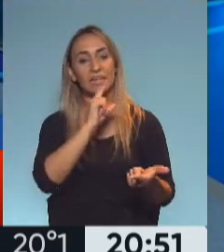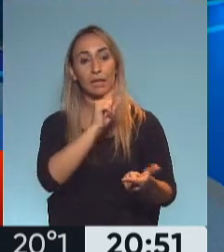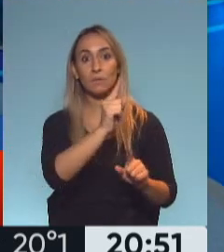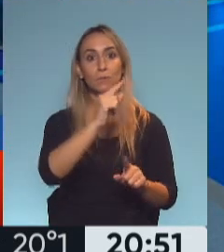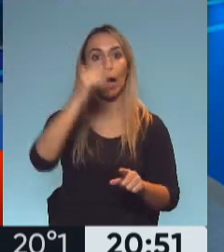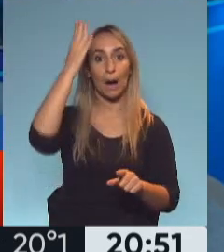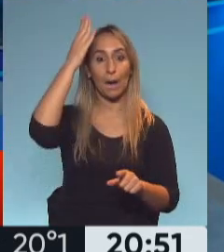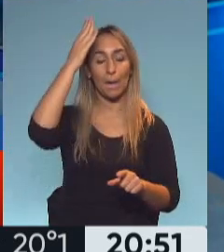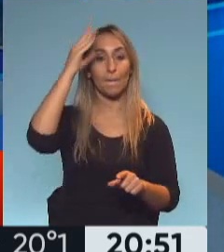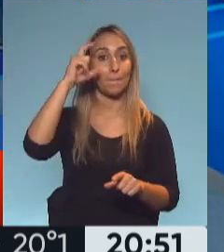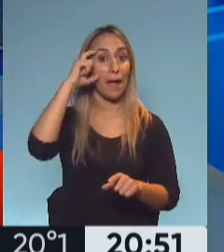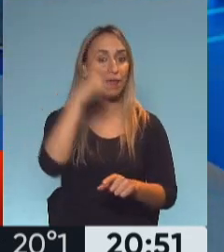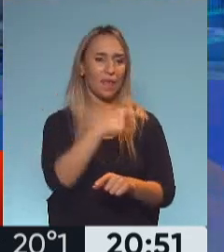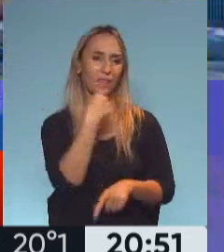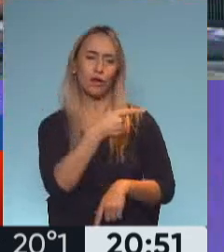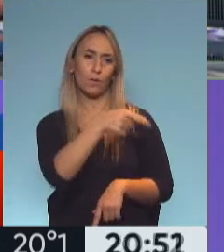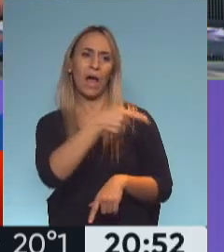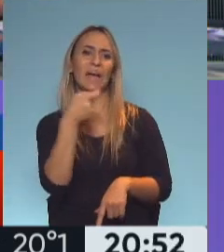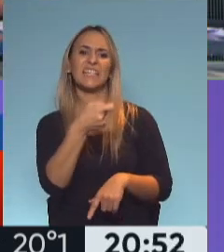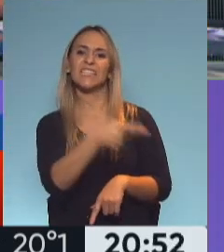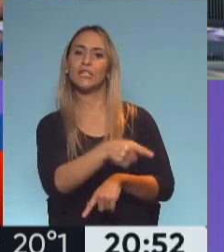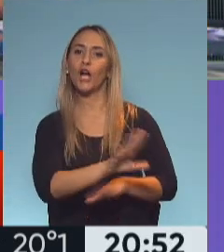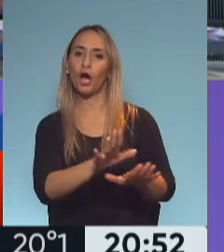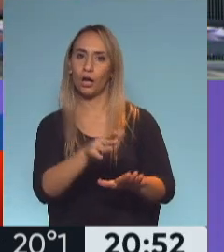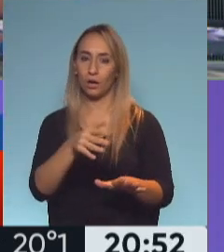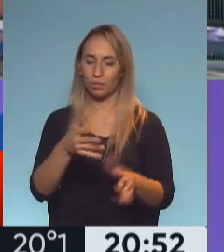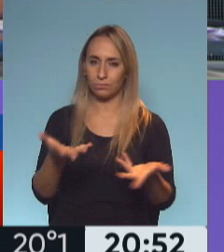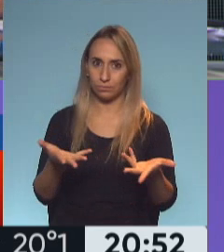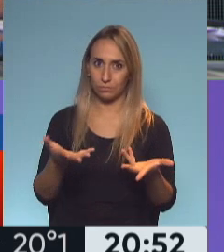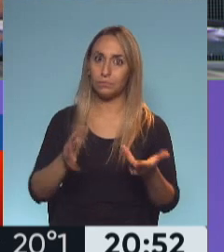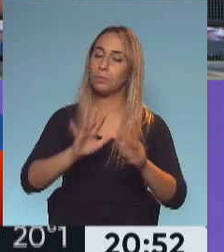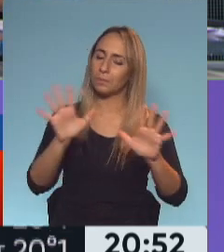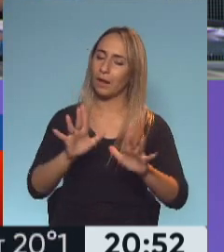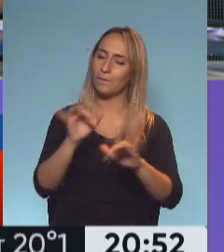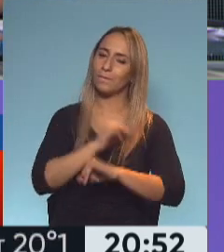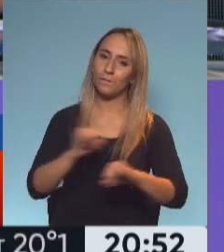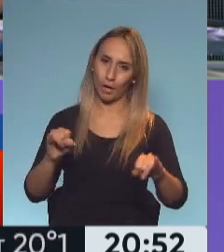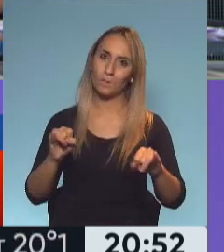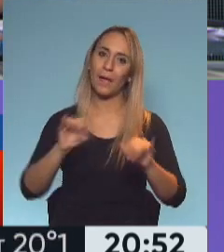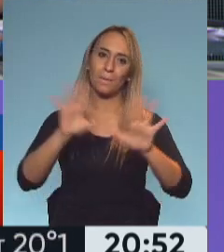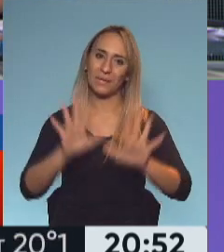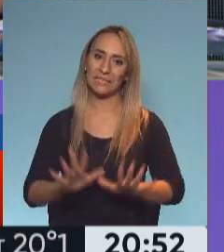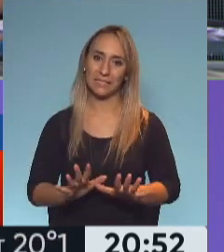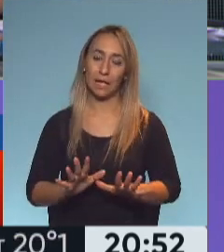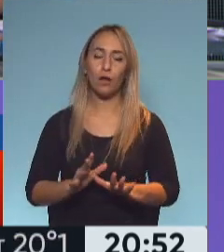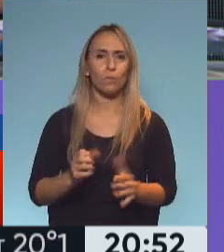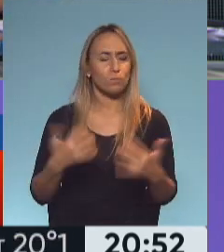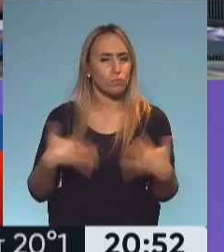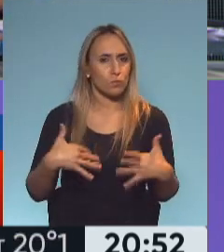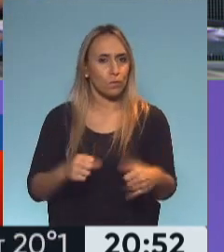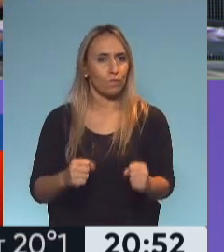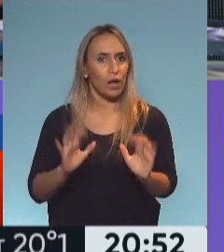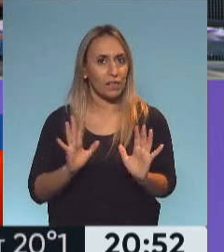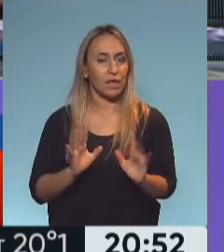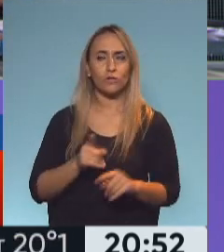dijo asesino, por supuesto, iba a venir un informe también direccionado en este camino. Un informe que fue durísimo con